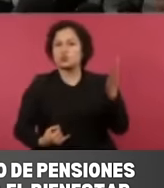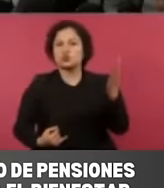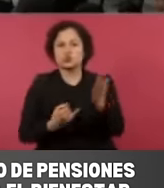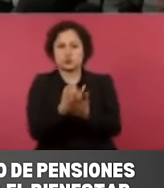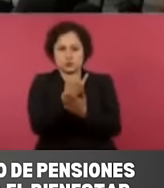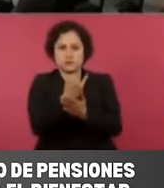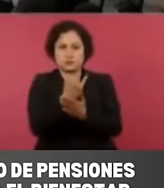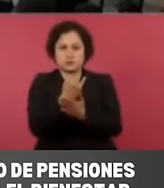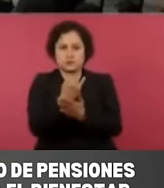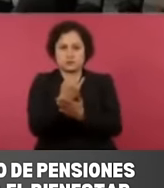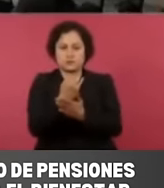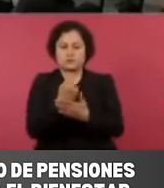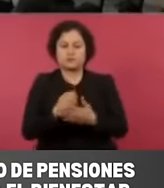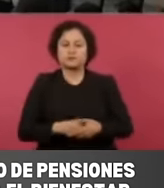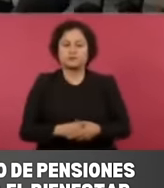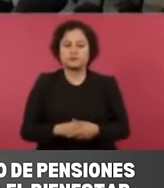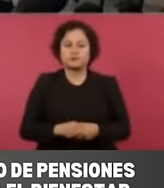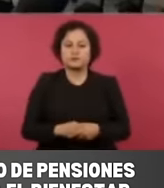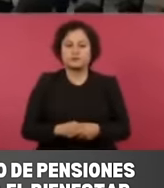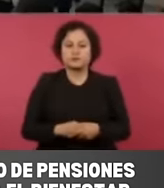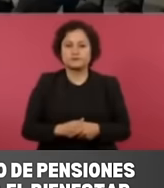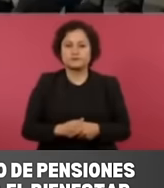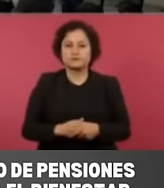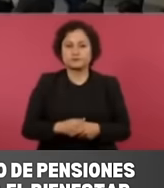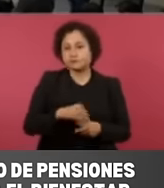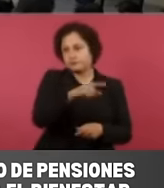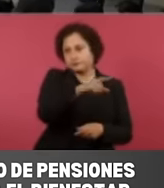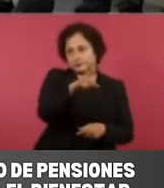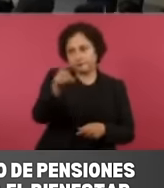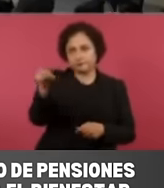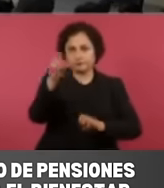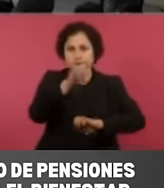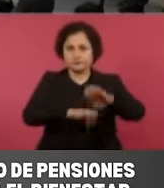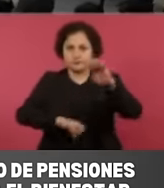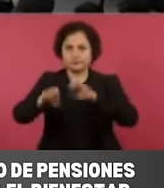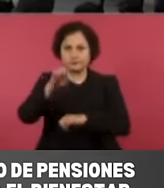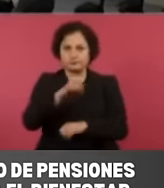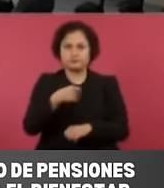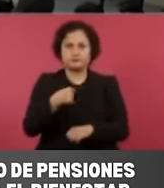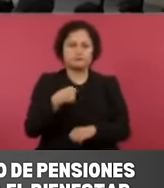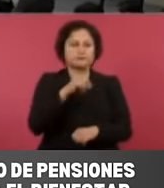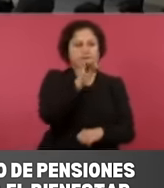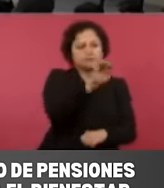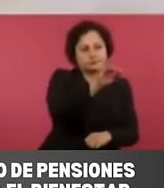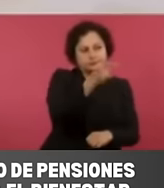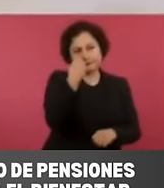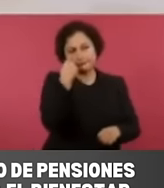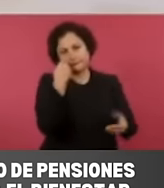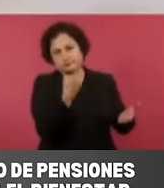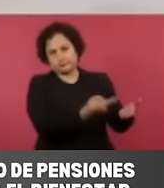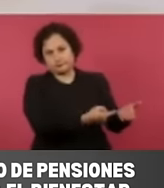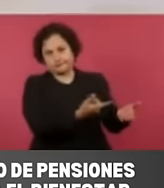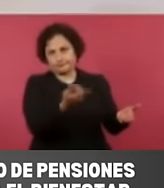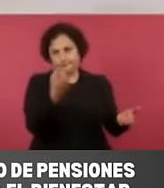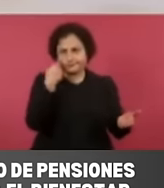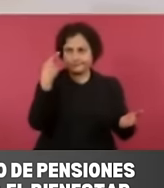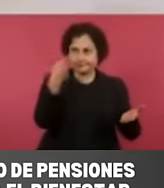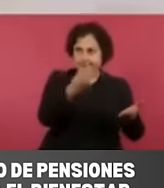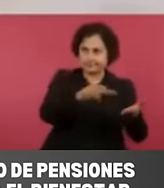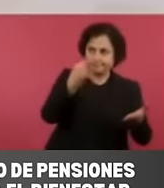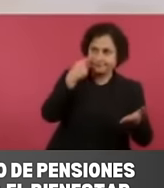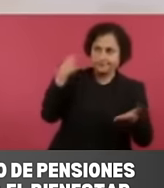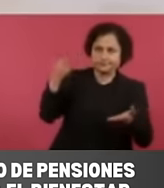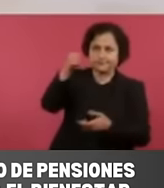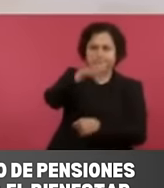darse cuenta de que eso era una gran injusticia para los trabajadores,